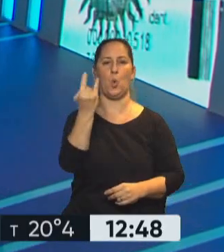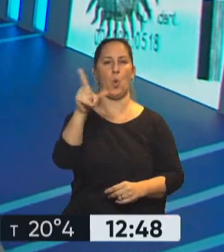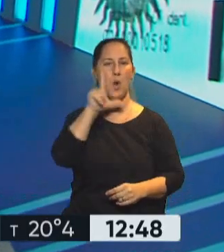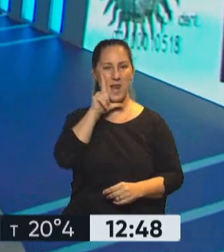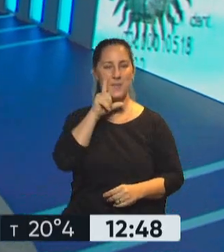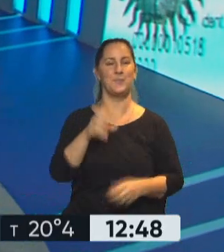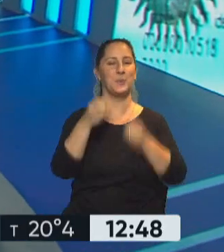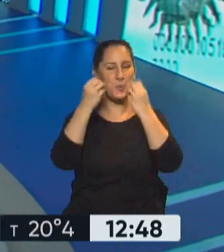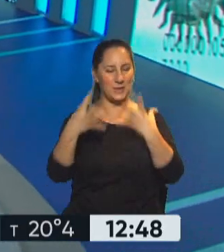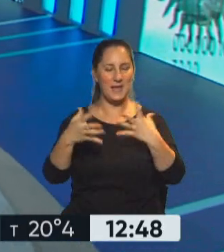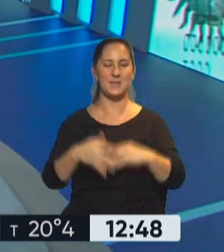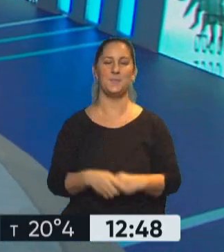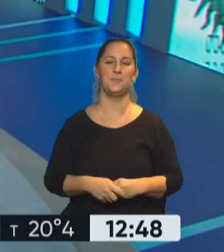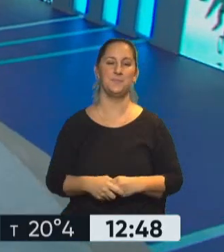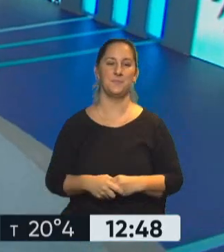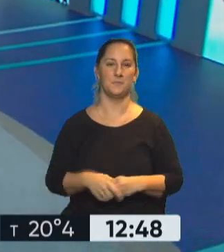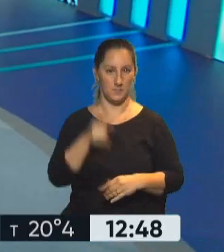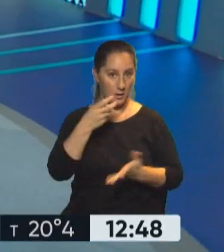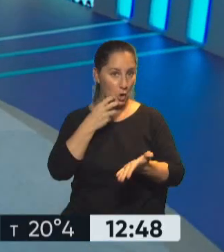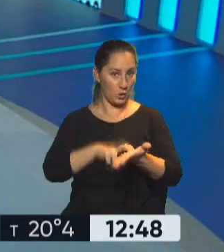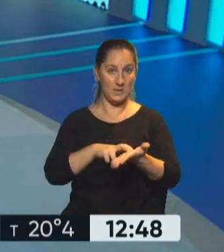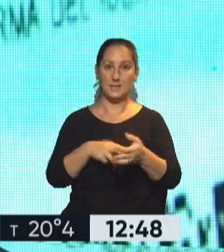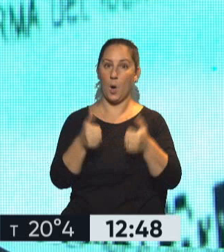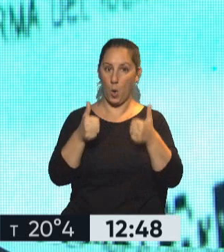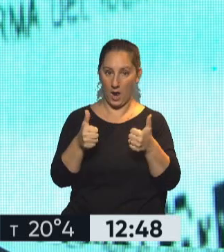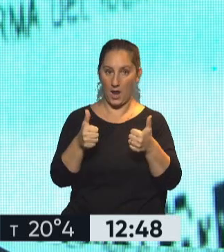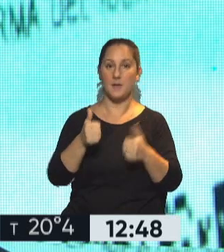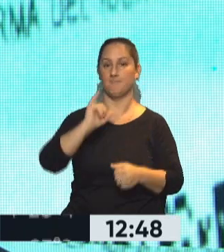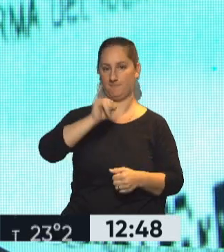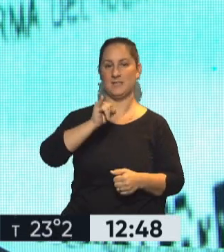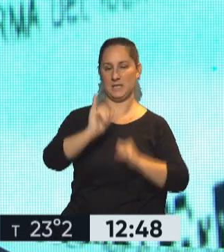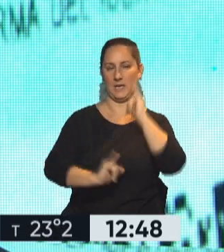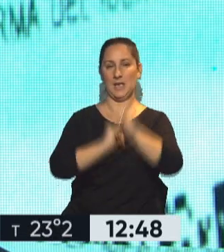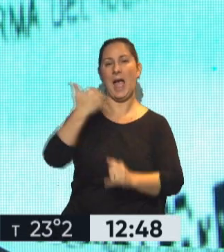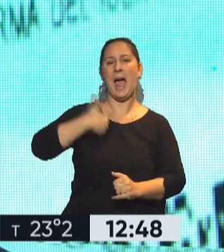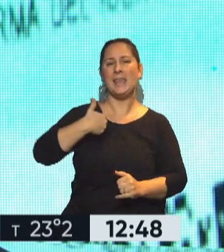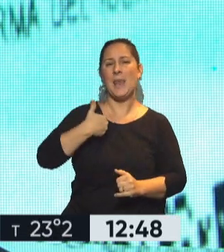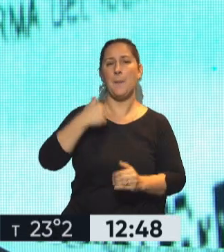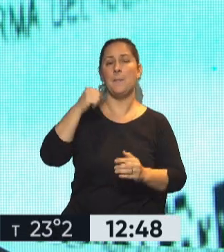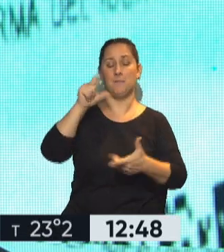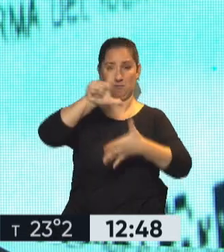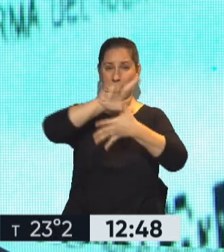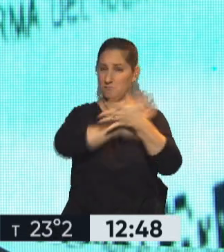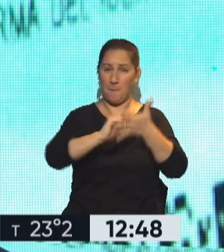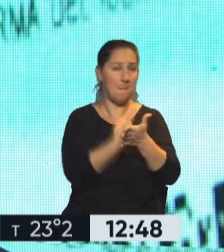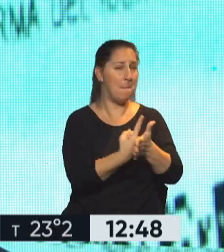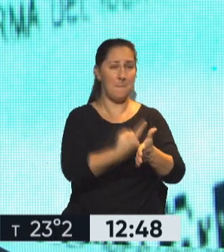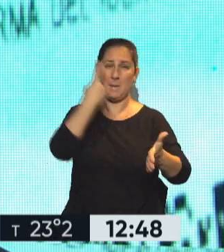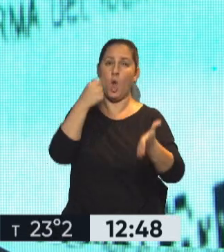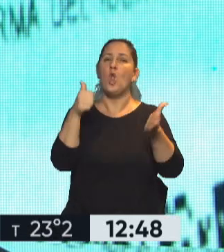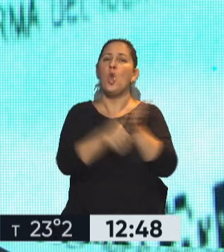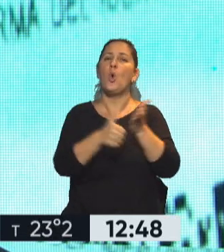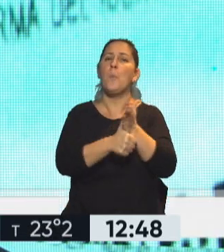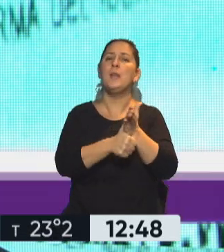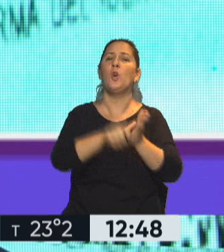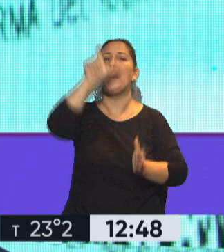muy buenos ¿Bien? días. Bueno, en primer Es una lugar, muy buena noticia. Sí, totalmente. Les decías vos recién, Argentina, el primer país en la región en tener documentos para personas